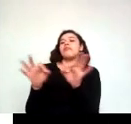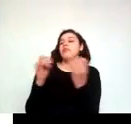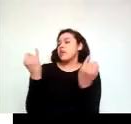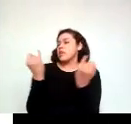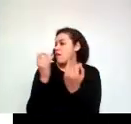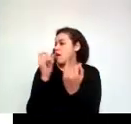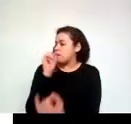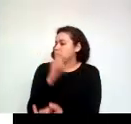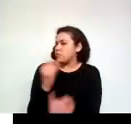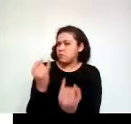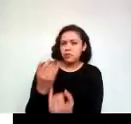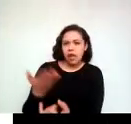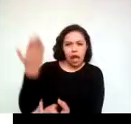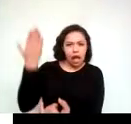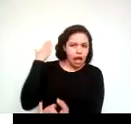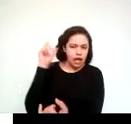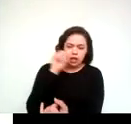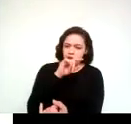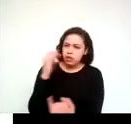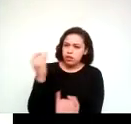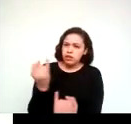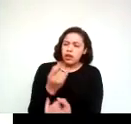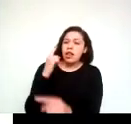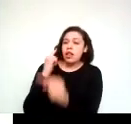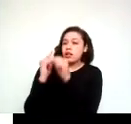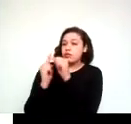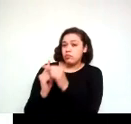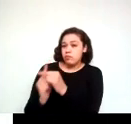decir, tomamos la sumatoria de